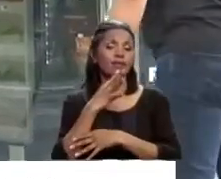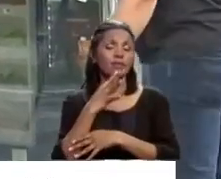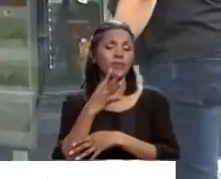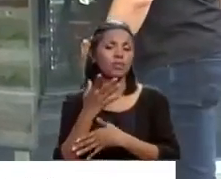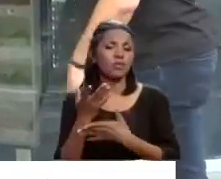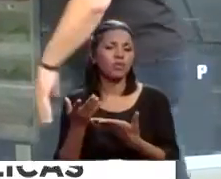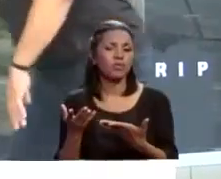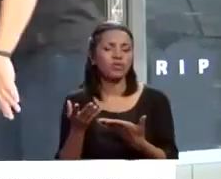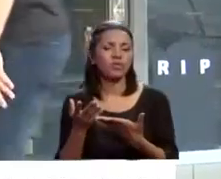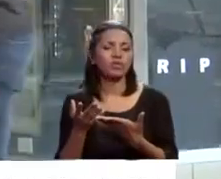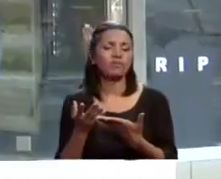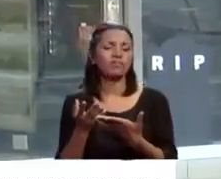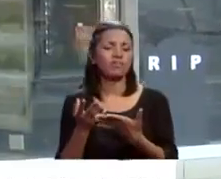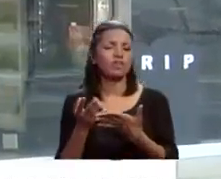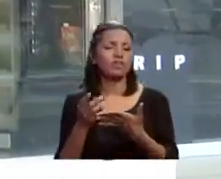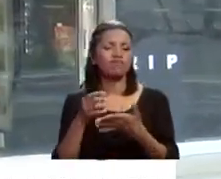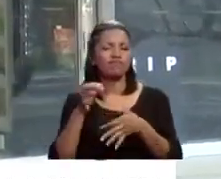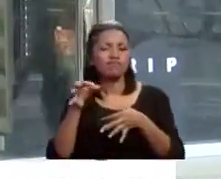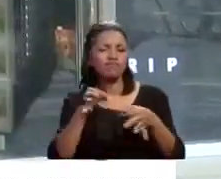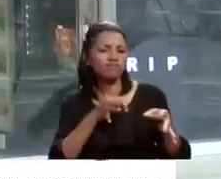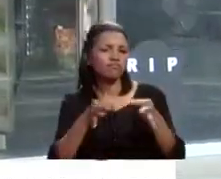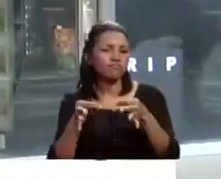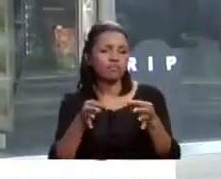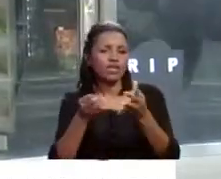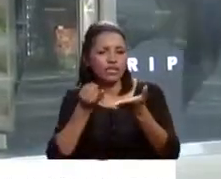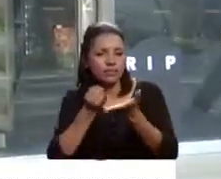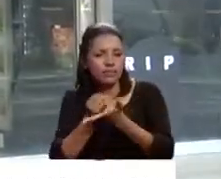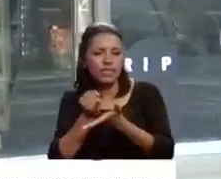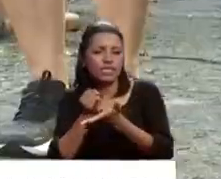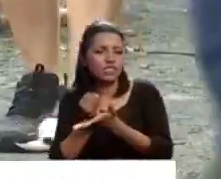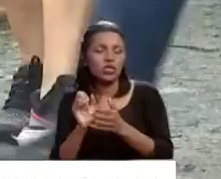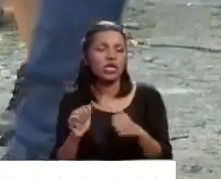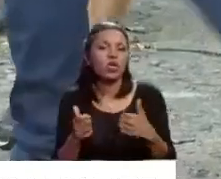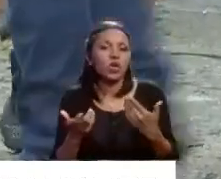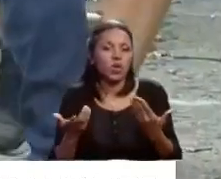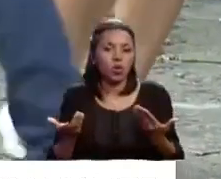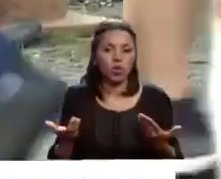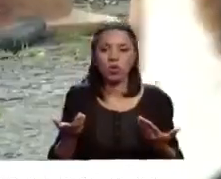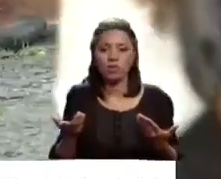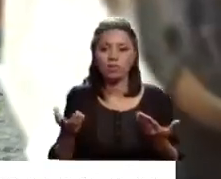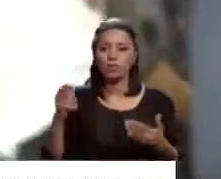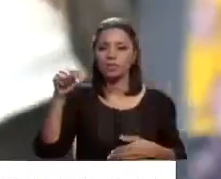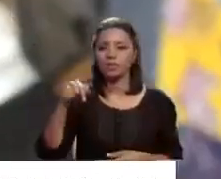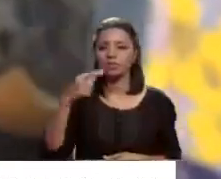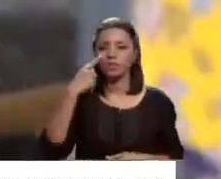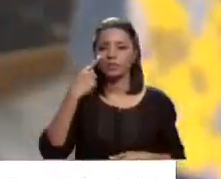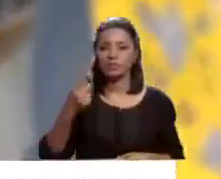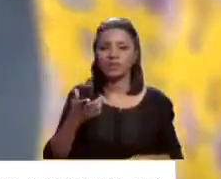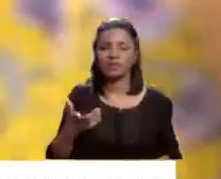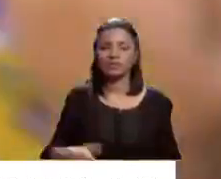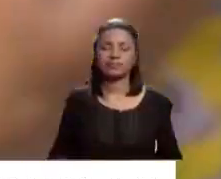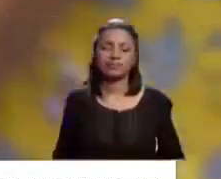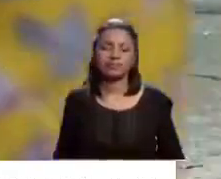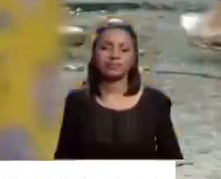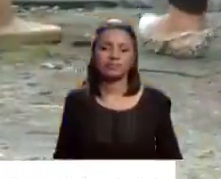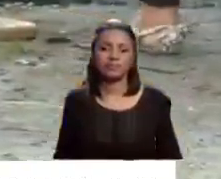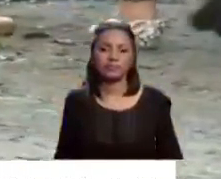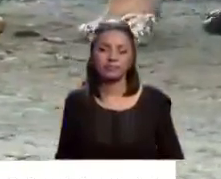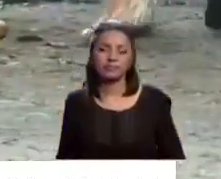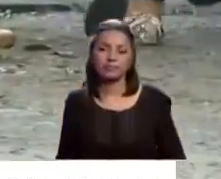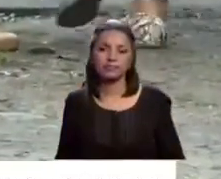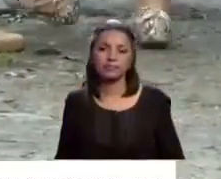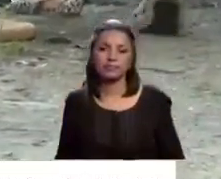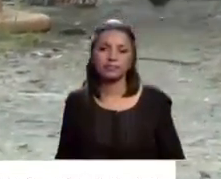encargado, que nos daba algunas declaraciones sobre las investigaciones que está realizando la fiscalía, los indicios que está siguiendo. Escuchemos